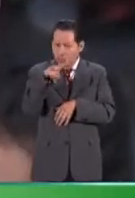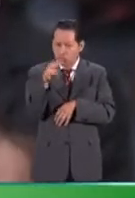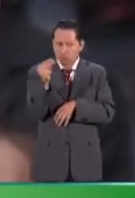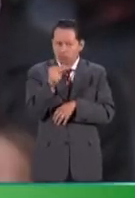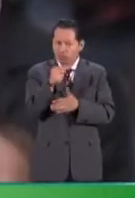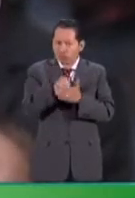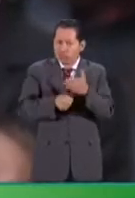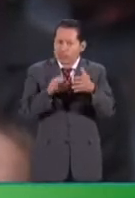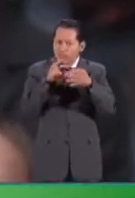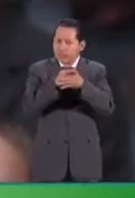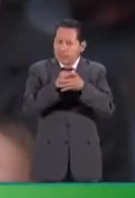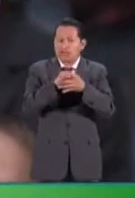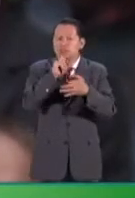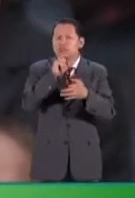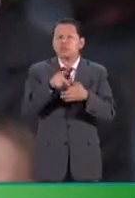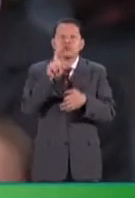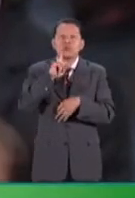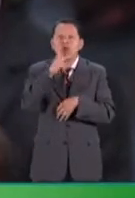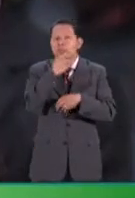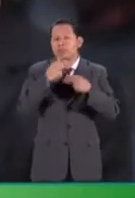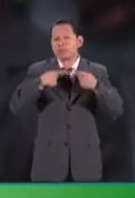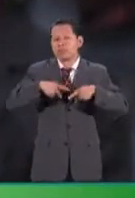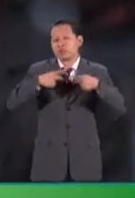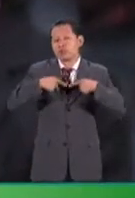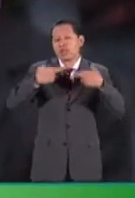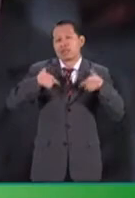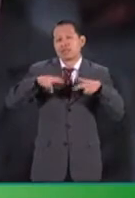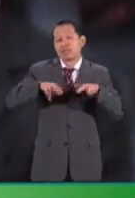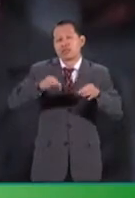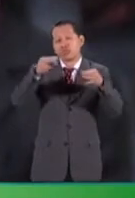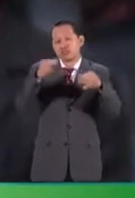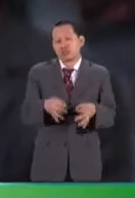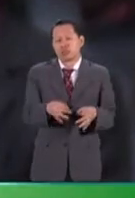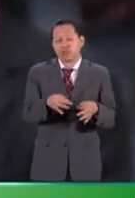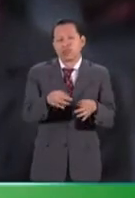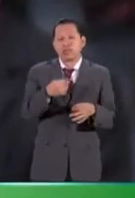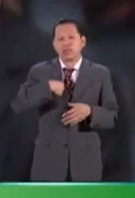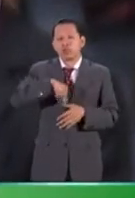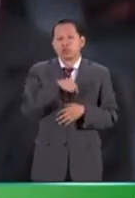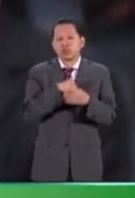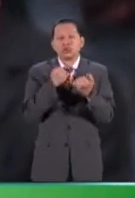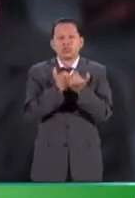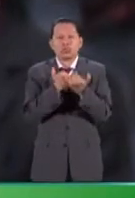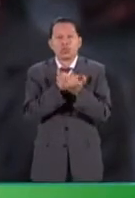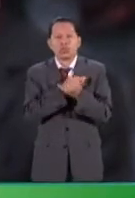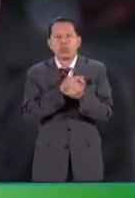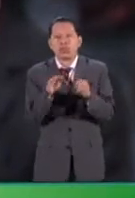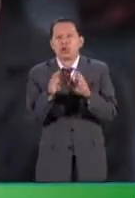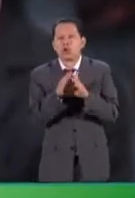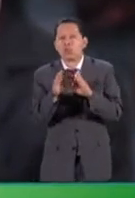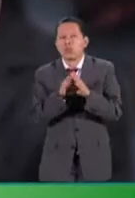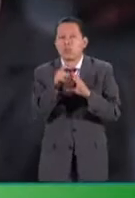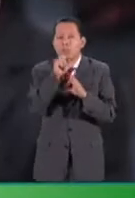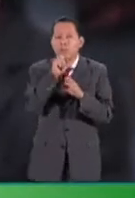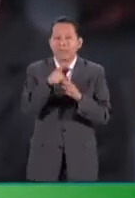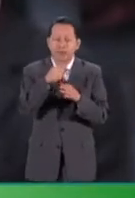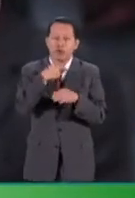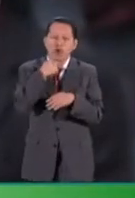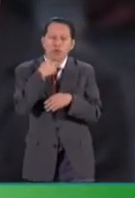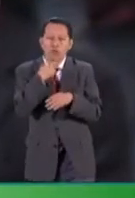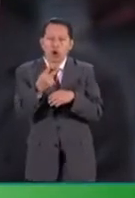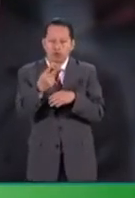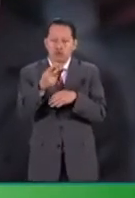representar a los ciudadanos y a las ciudadanas con dignidad, a ser nosotros justamente quienes alcemos la